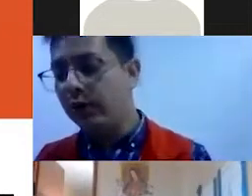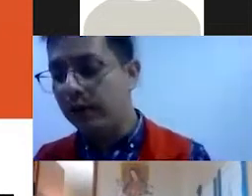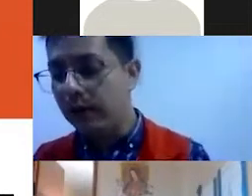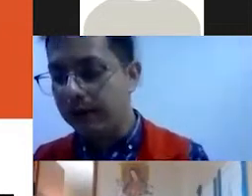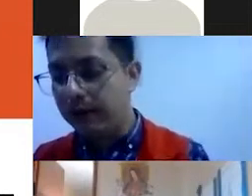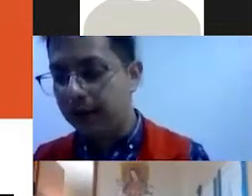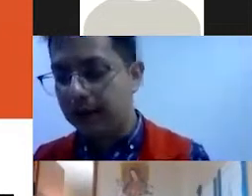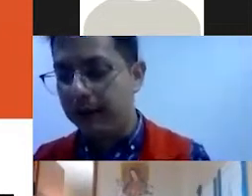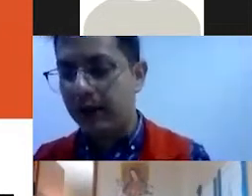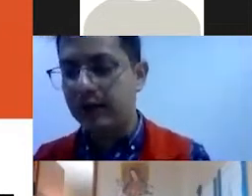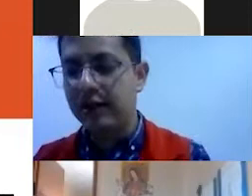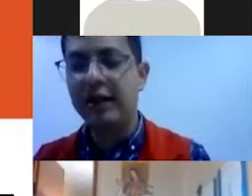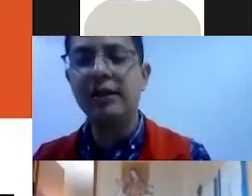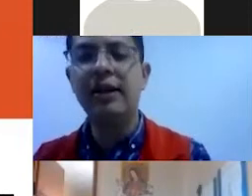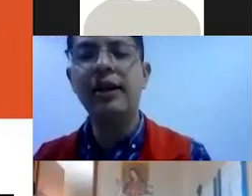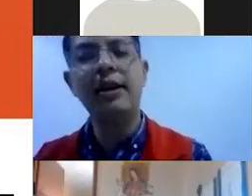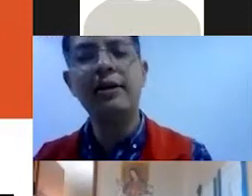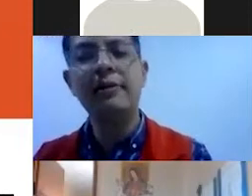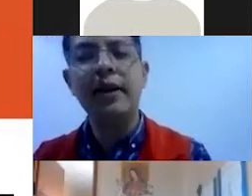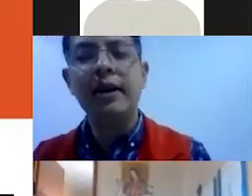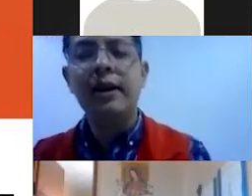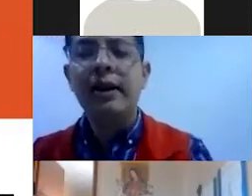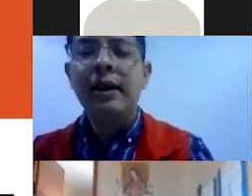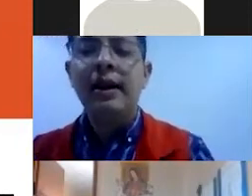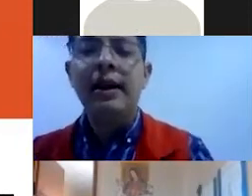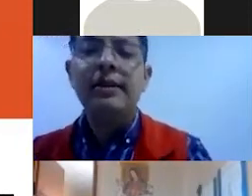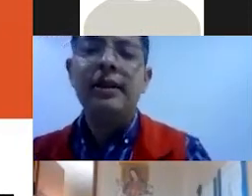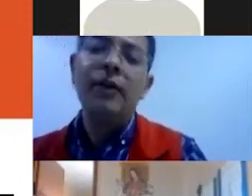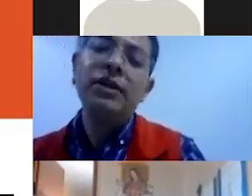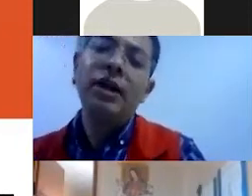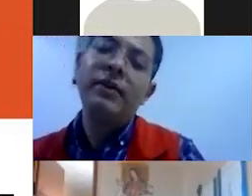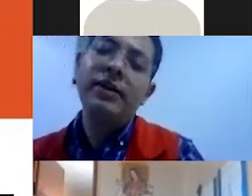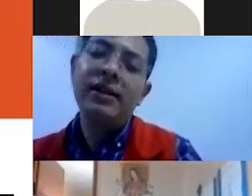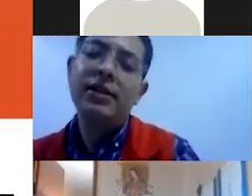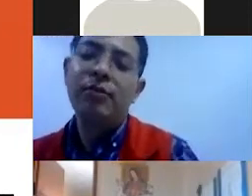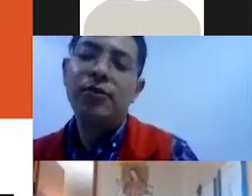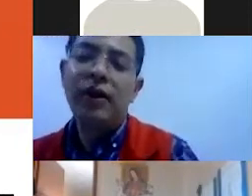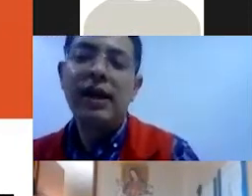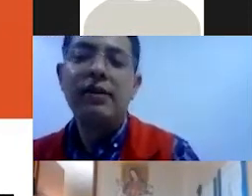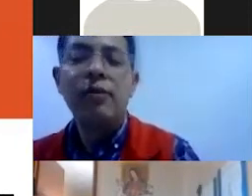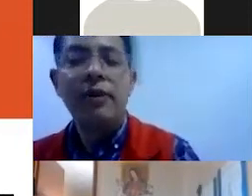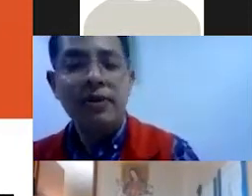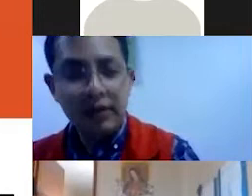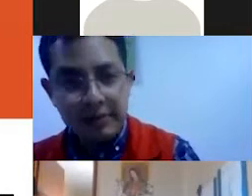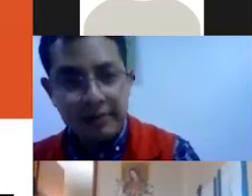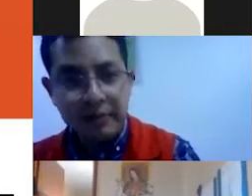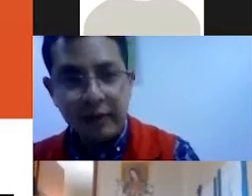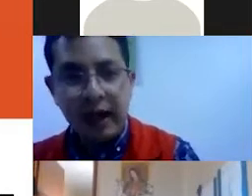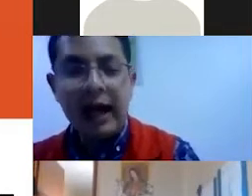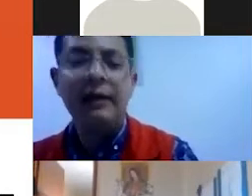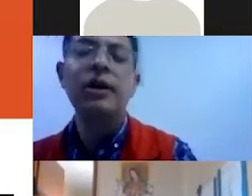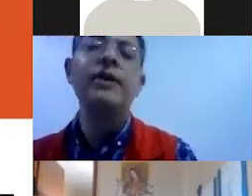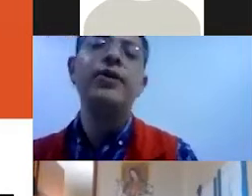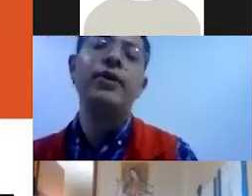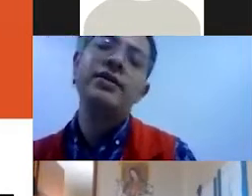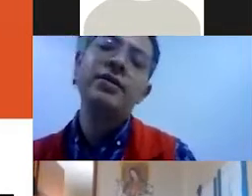punto muy importante para considerar que sean de calidad es que tenemos que minimizar las interrupciones entre compresiones. ¿A